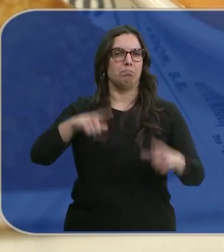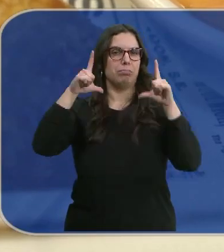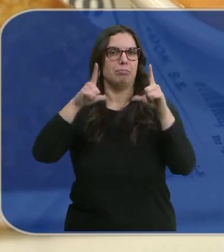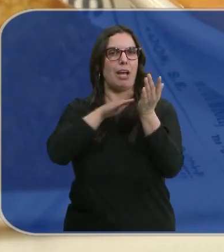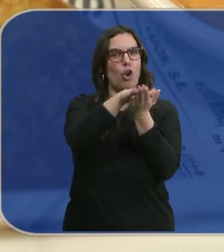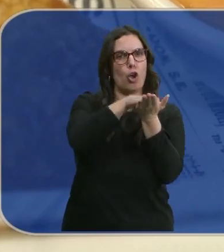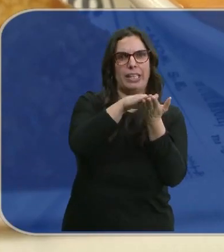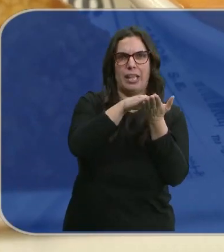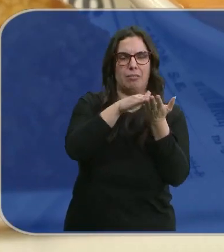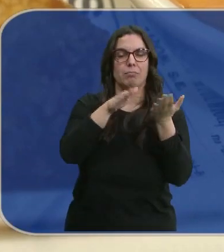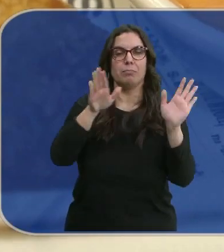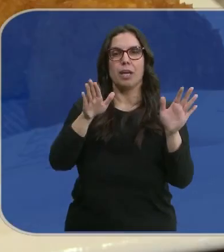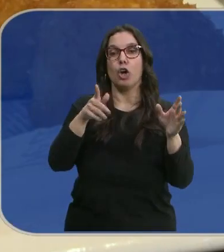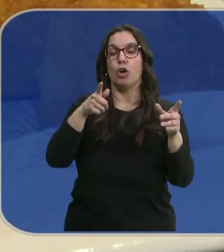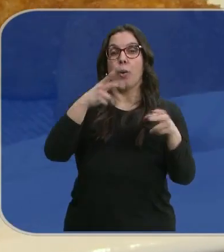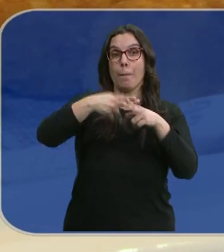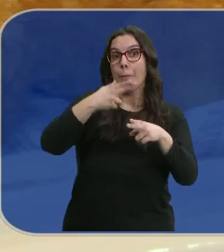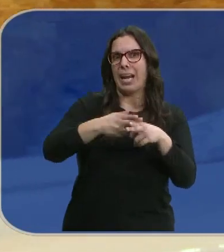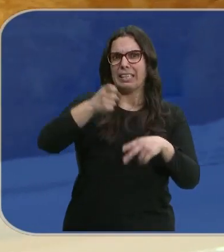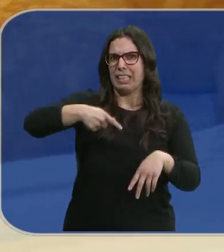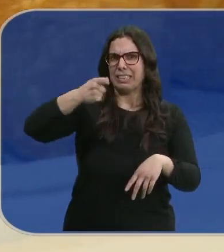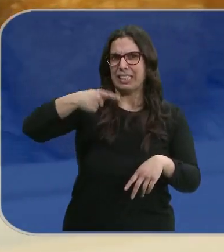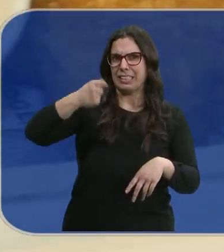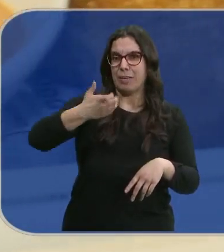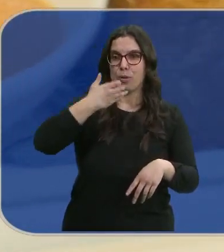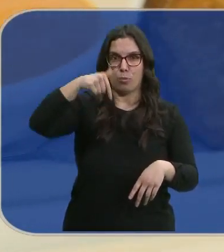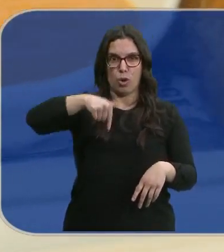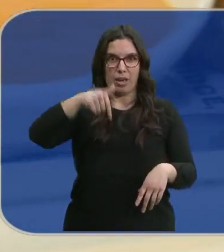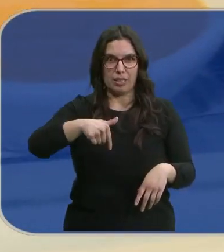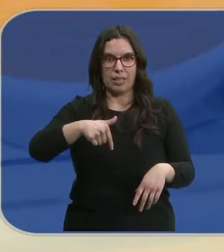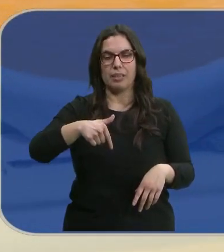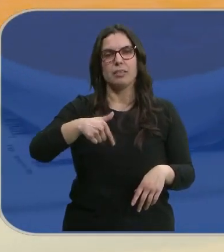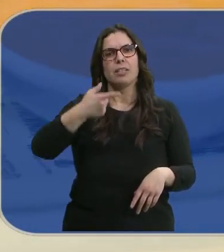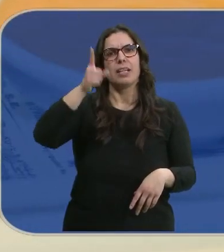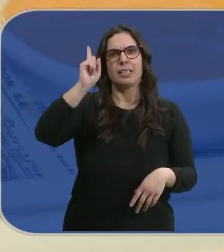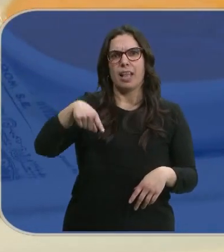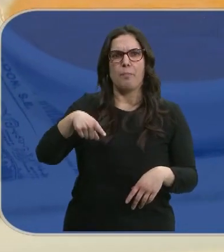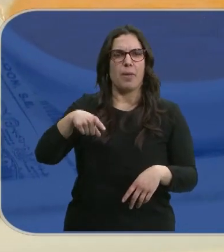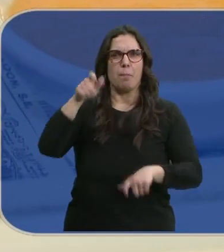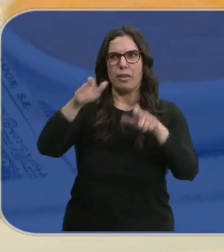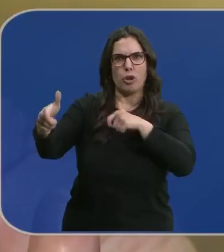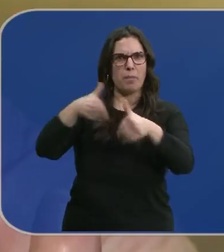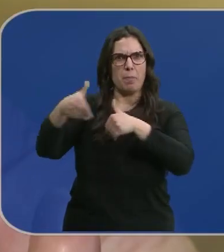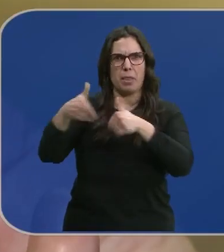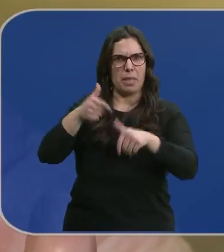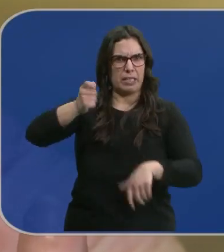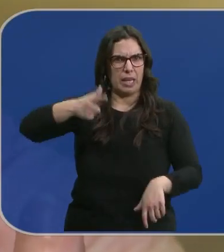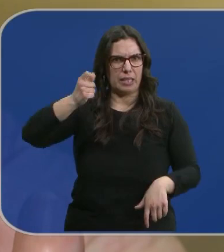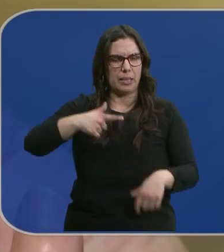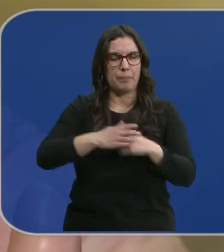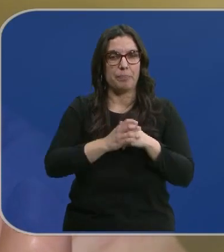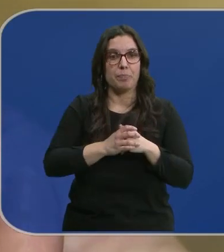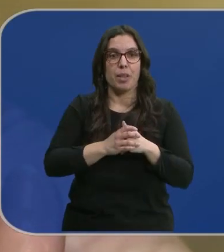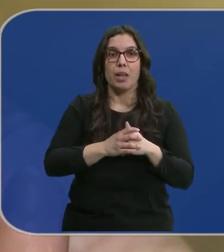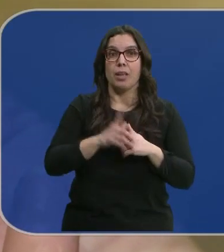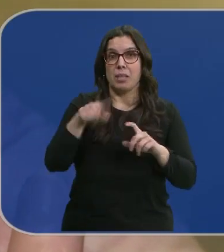es siempre. En los establecimientos hosteleros como el que nos encontramos es también un aperitivo muy demandado y desde